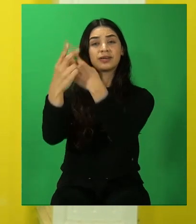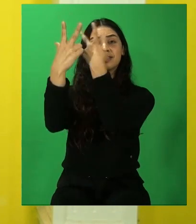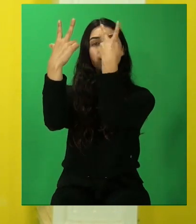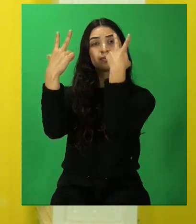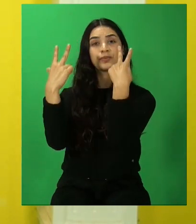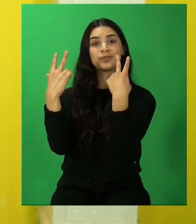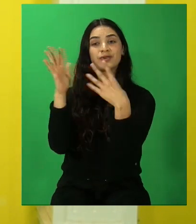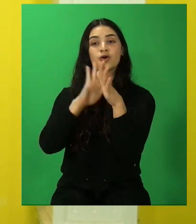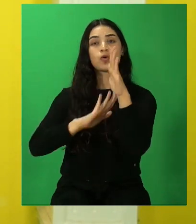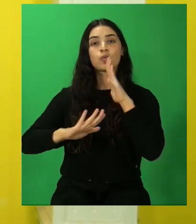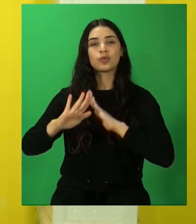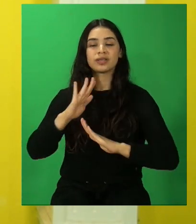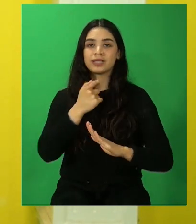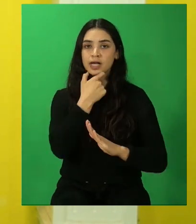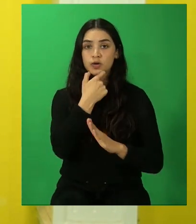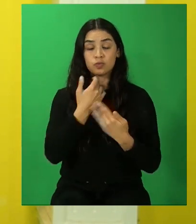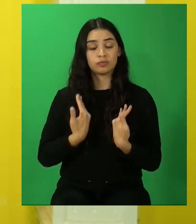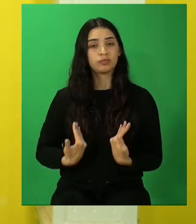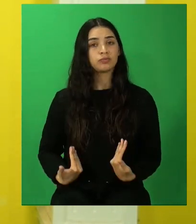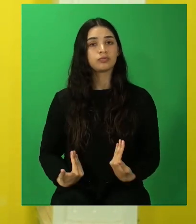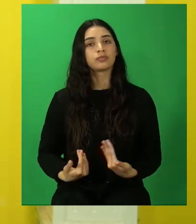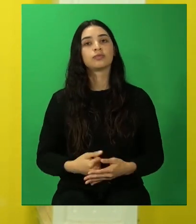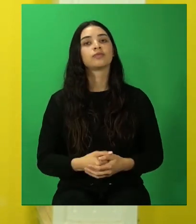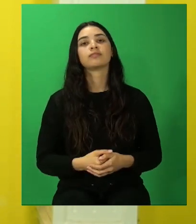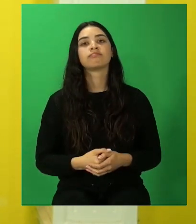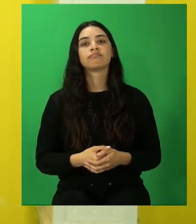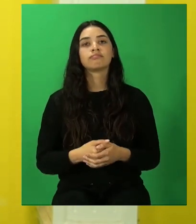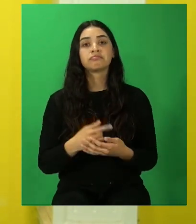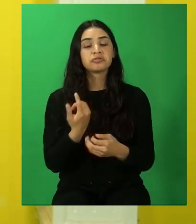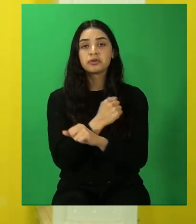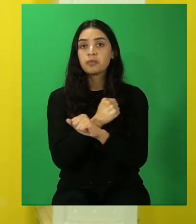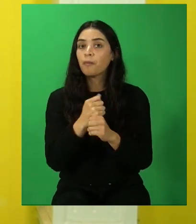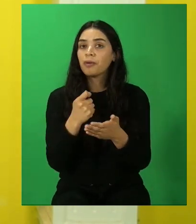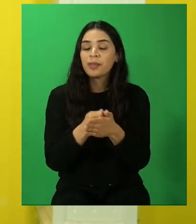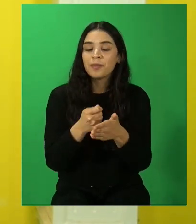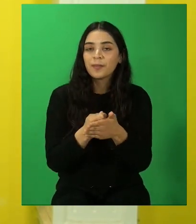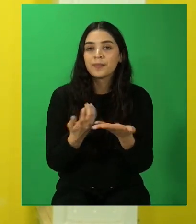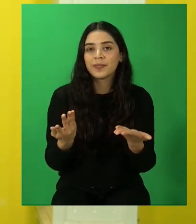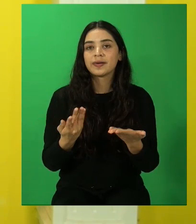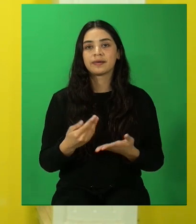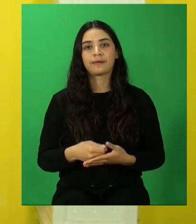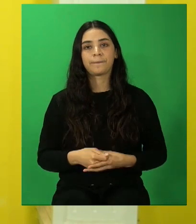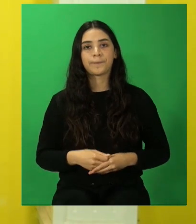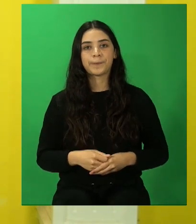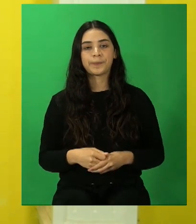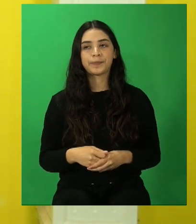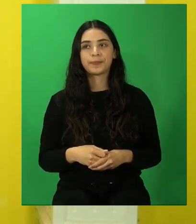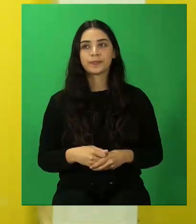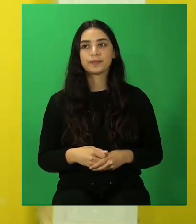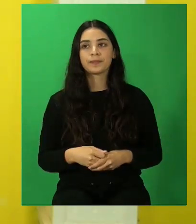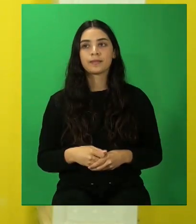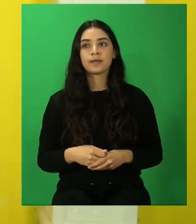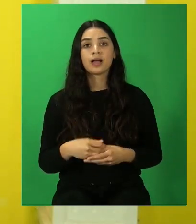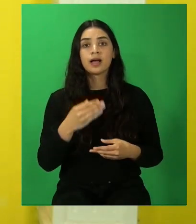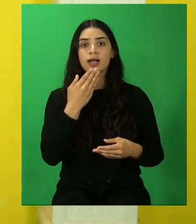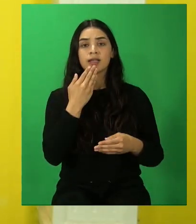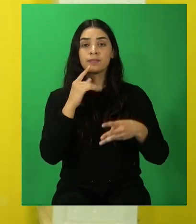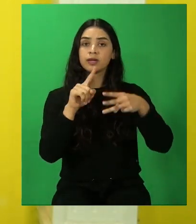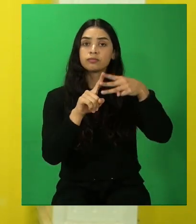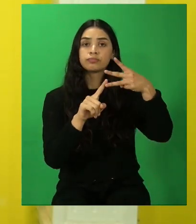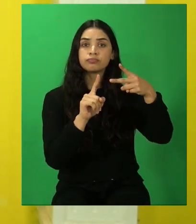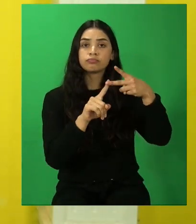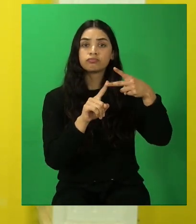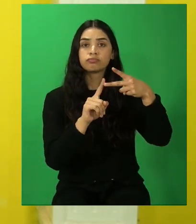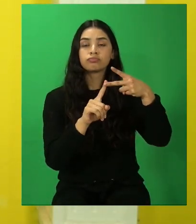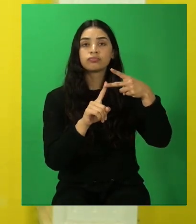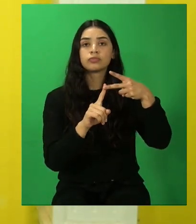de nuestros huesos, ¿ya? Y ninguno de nosotros, ni tú ni yo, pagamos por él. Están los bienes escasos